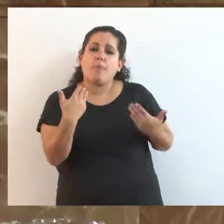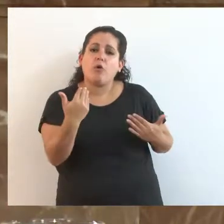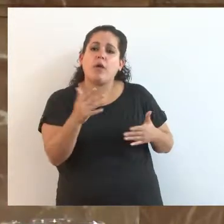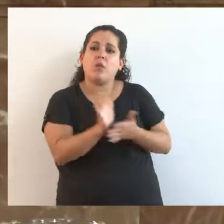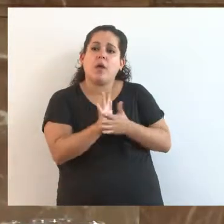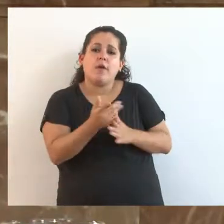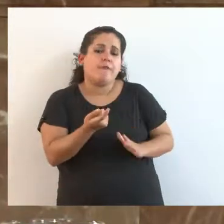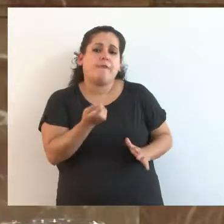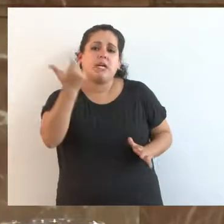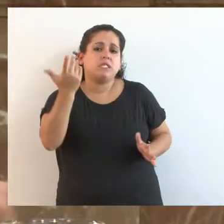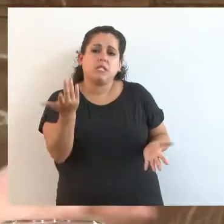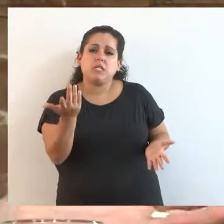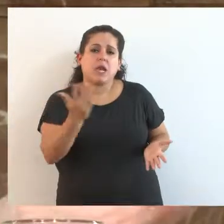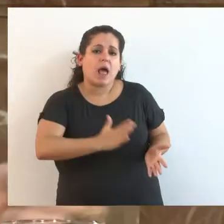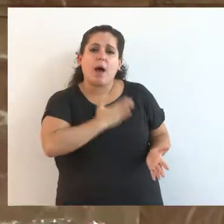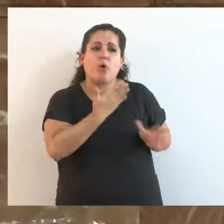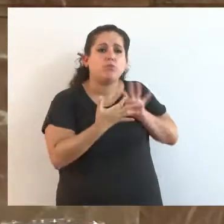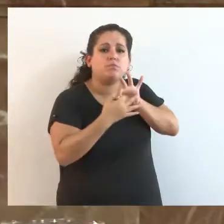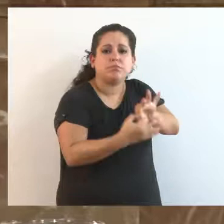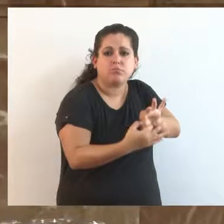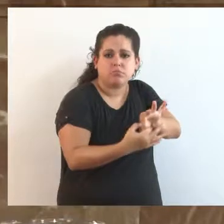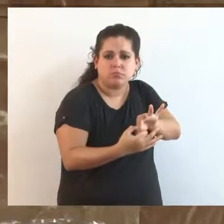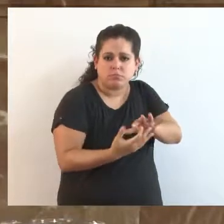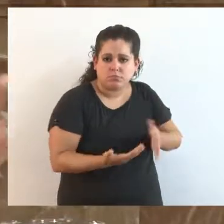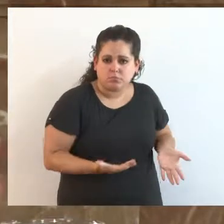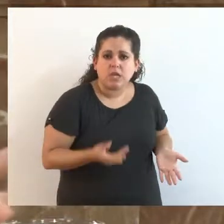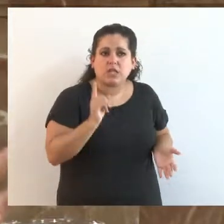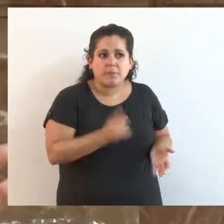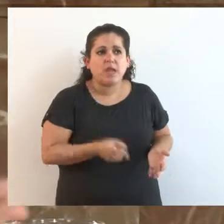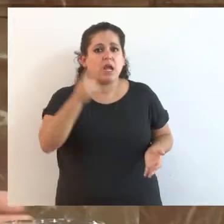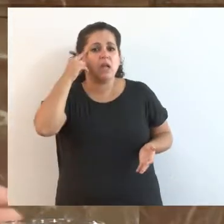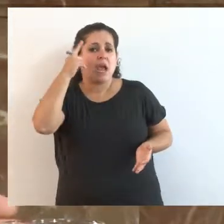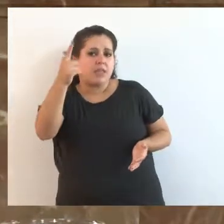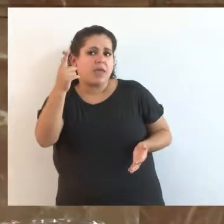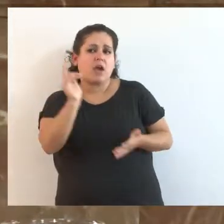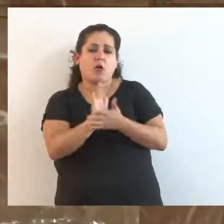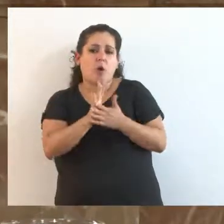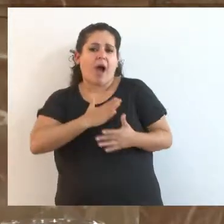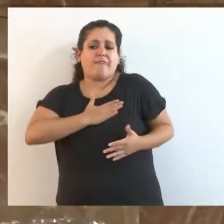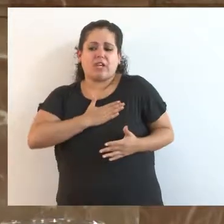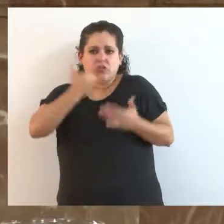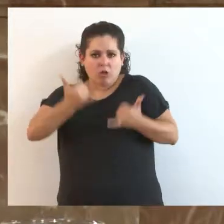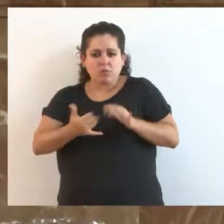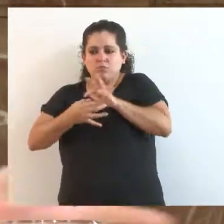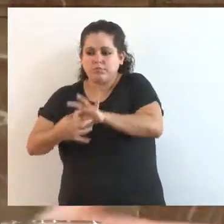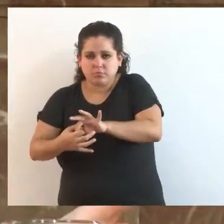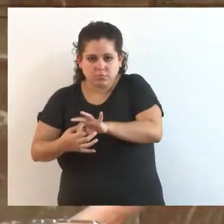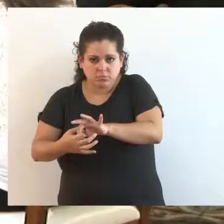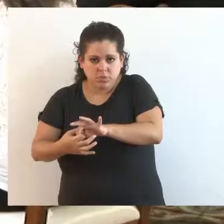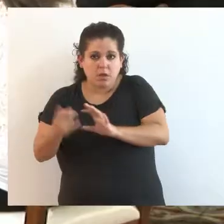para poder facilitar la construcción filial amorosa en Argentina y desmitificar esta idea de que la biología garantiza un vínculo afectivo. Pues